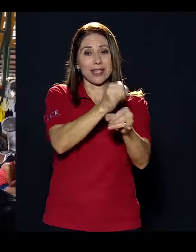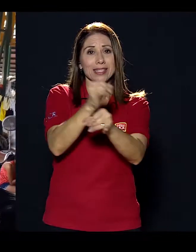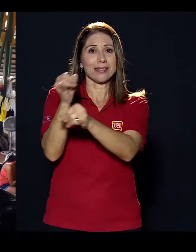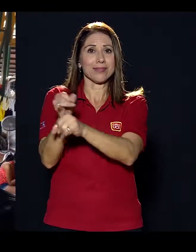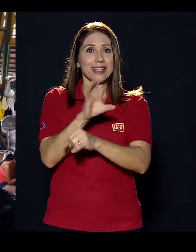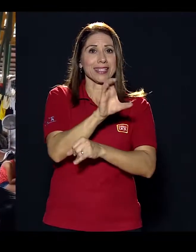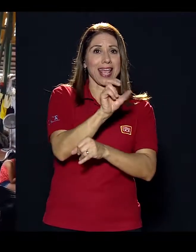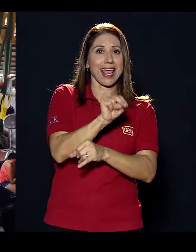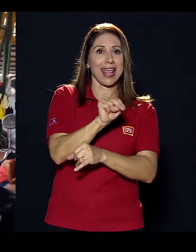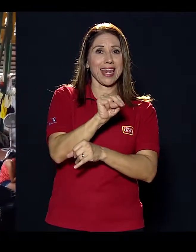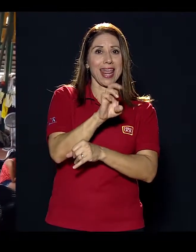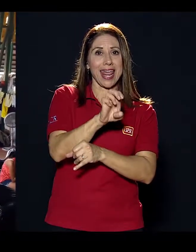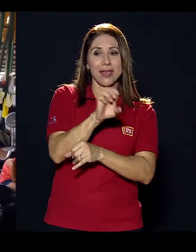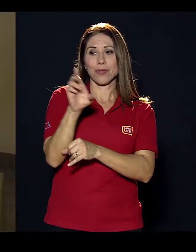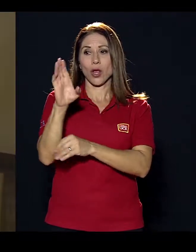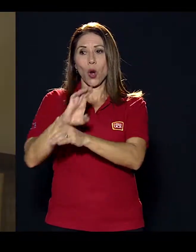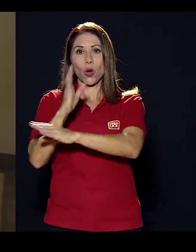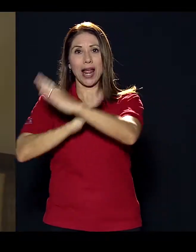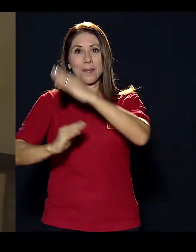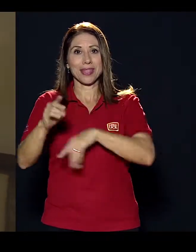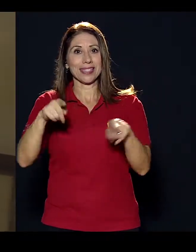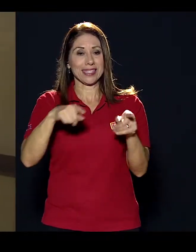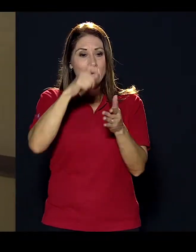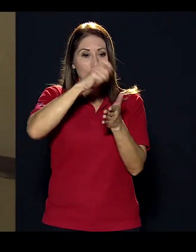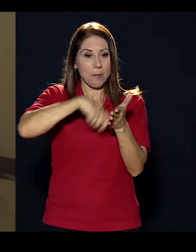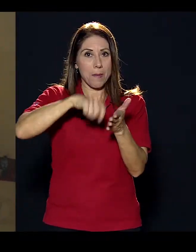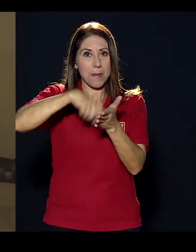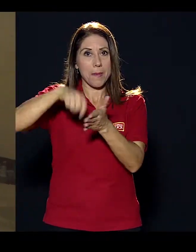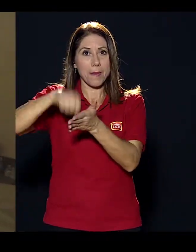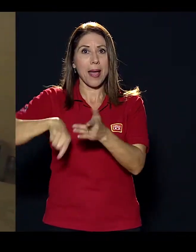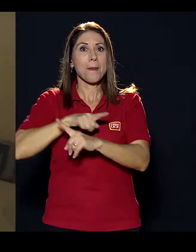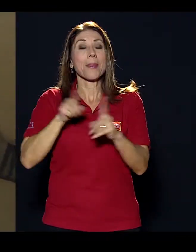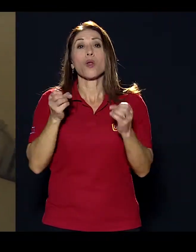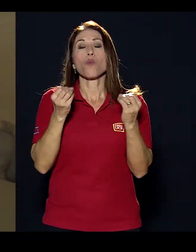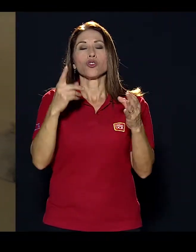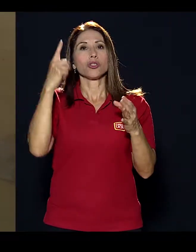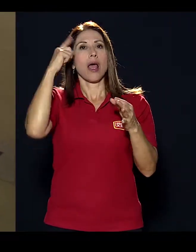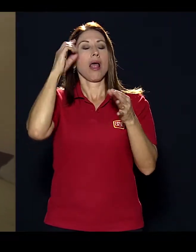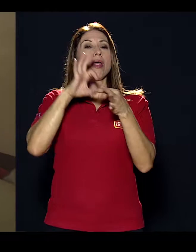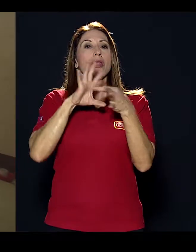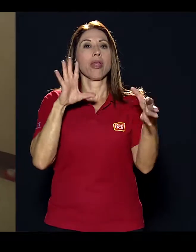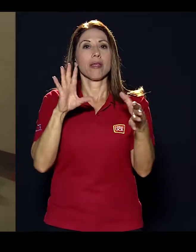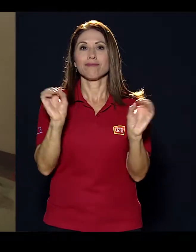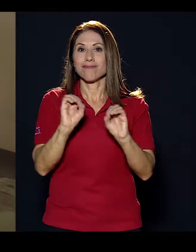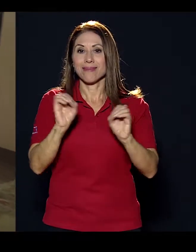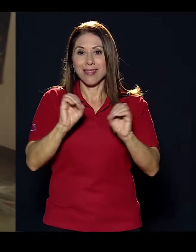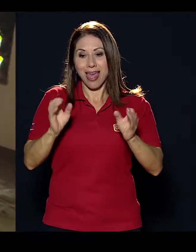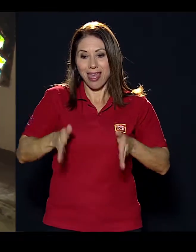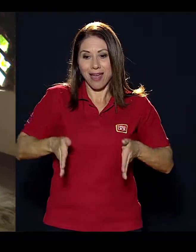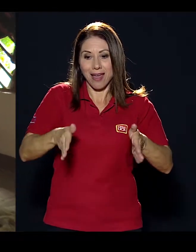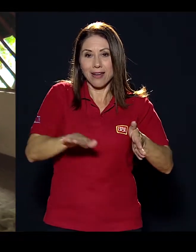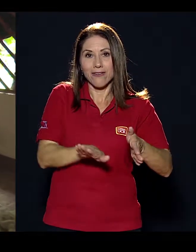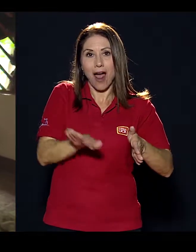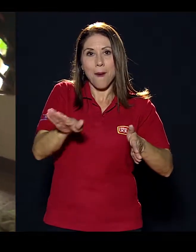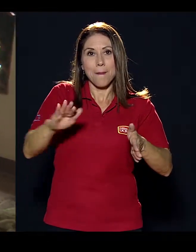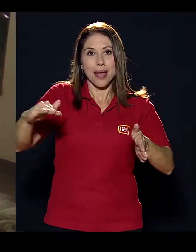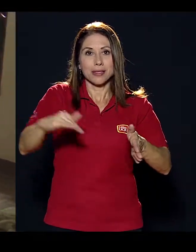muchos son improvisados y no cuentan con rampas o los baños adecuados. Esto incumple la ley